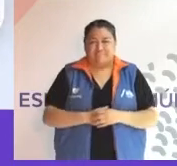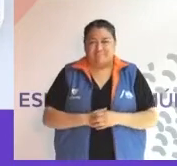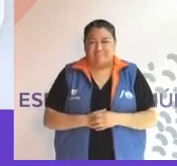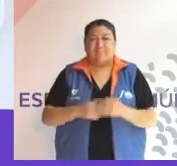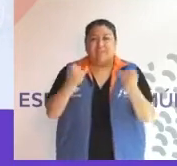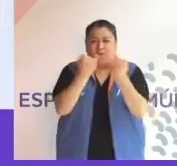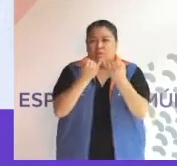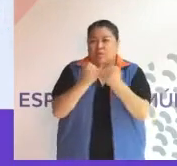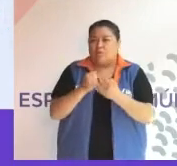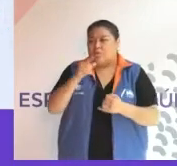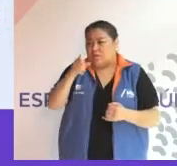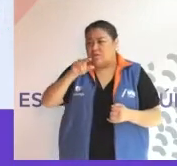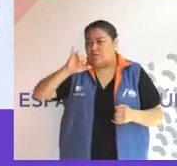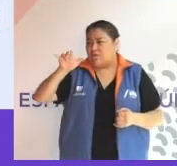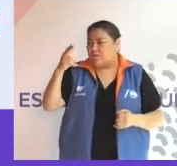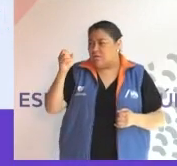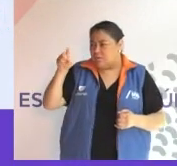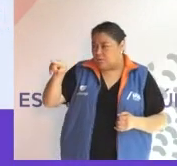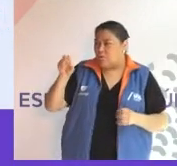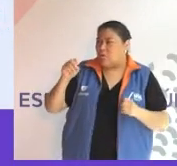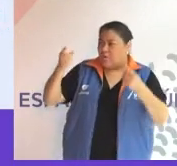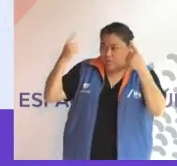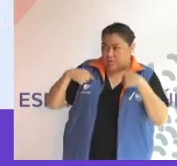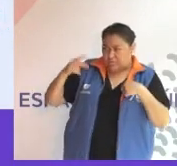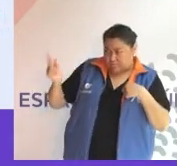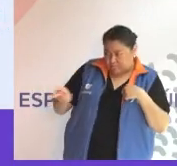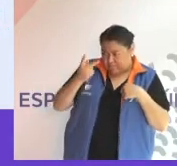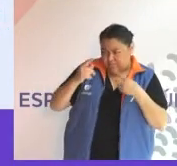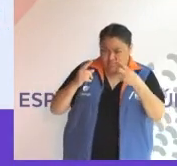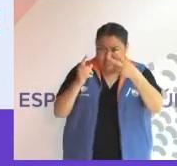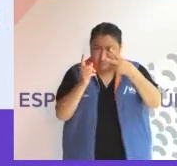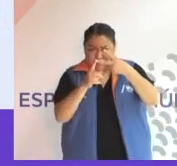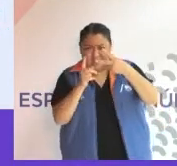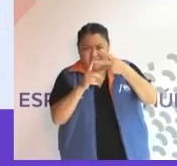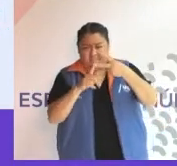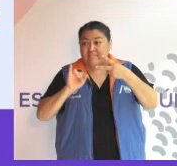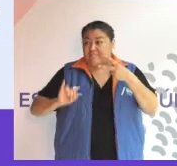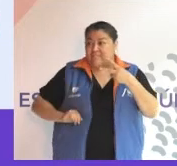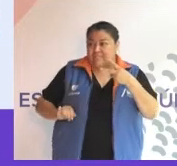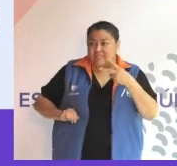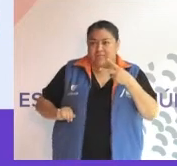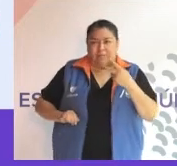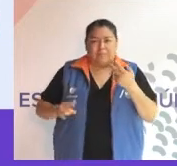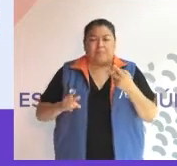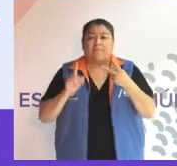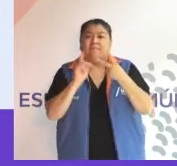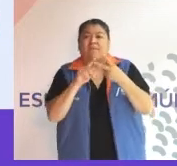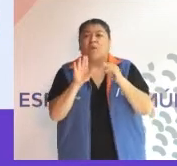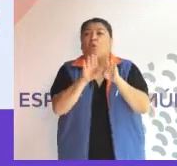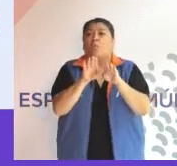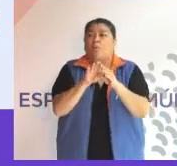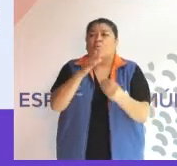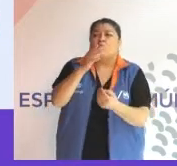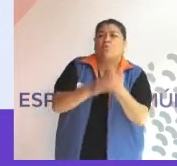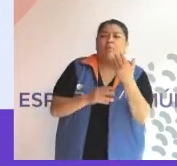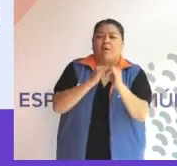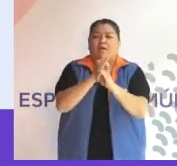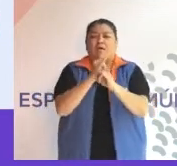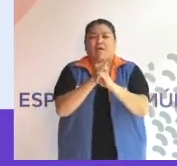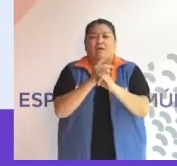sé si John o Mariana quieran intervenir en la segunda pregunta, que me parece muy interesante también sobre estas nuevas formas